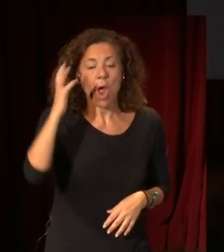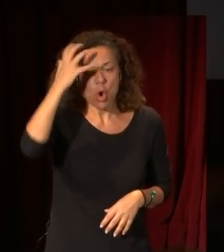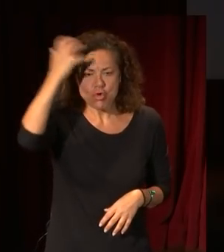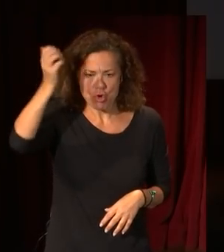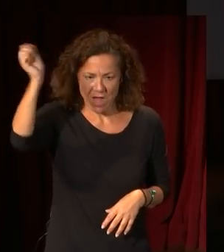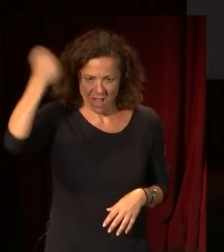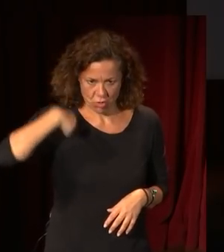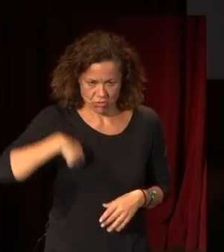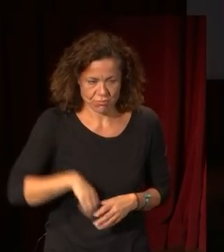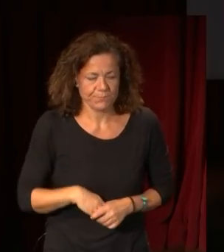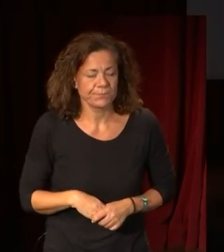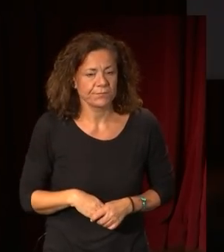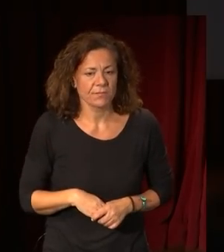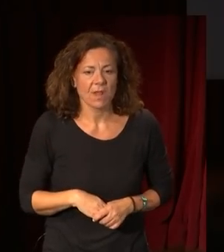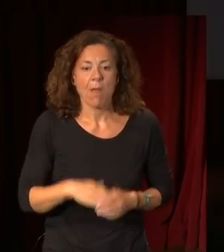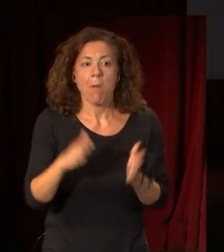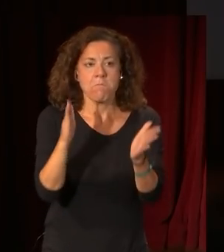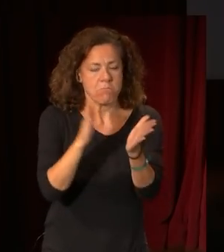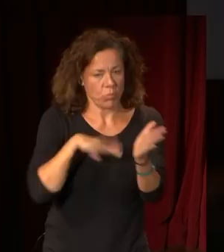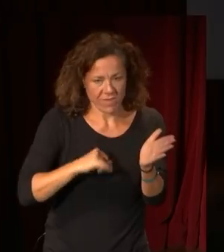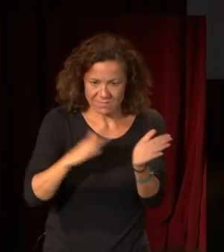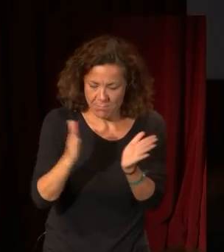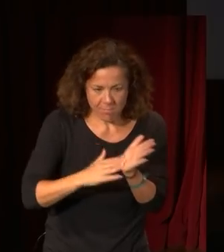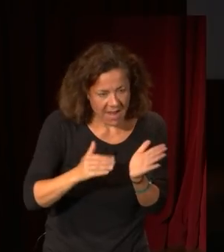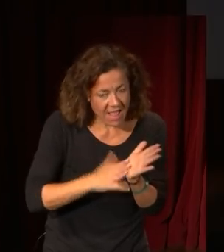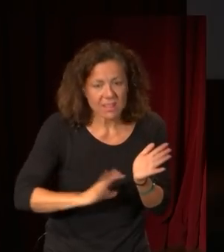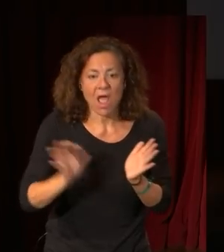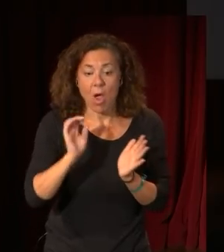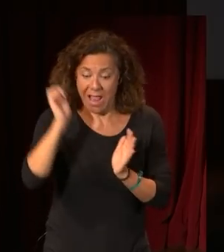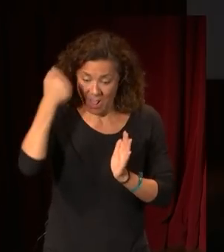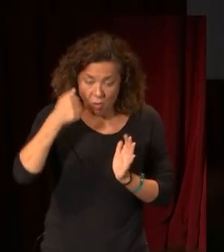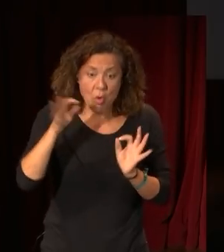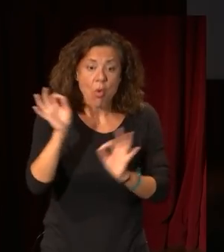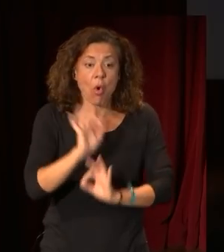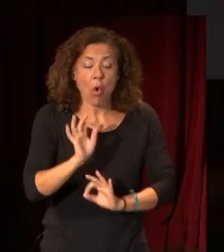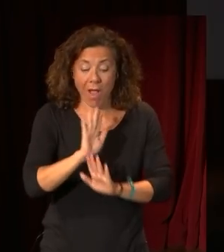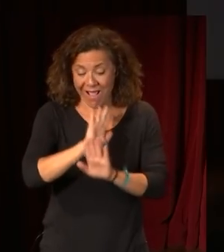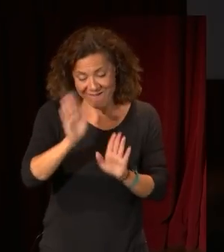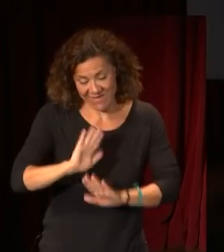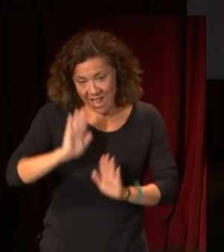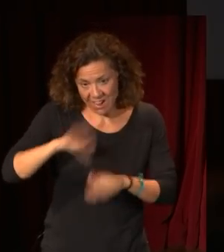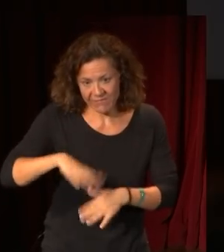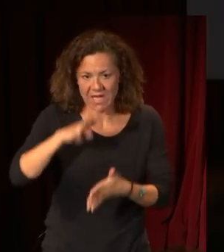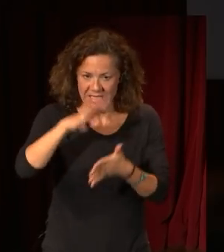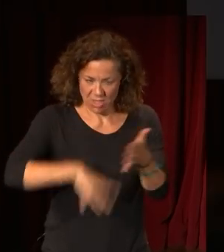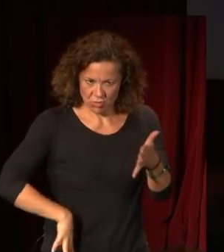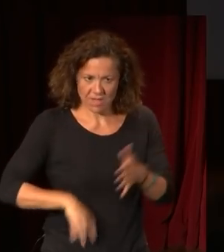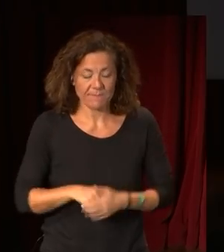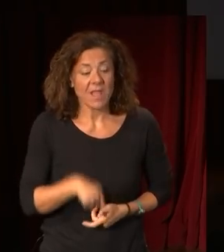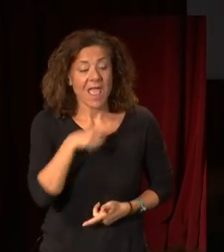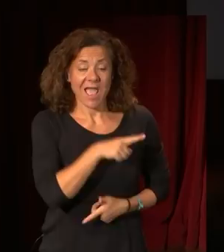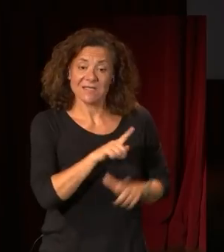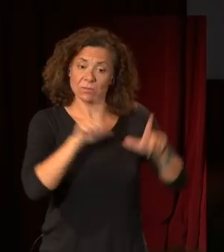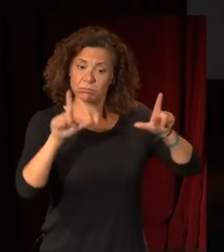territorios de la antigua corona de aragón ya sea en valencia luego en aragón y finalmente en cataluña estas